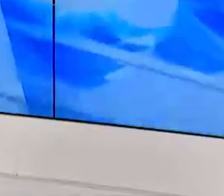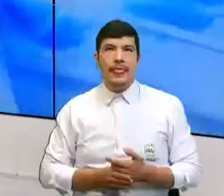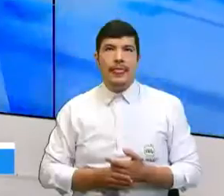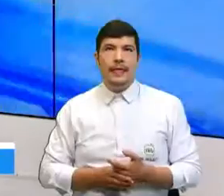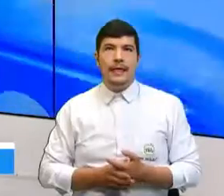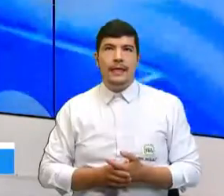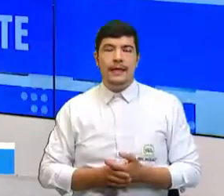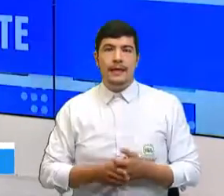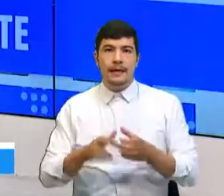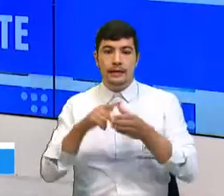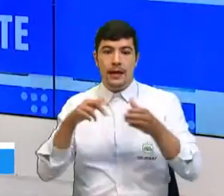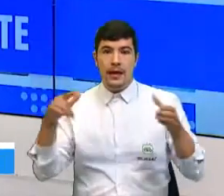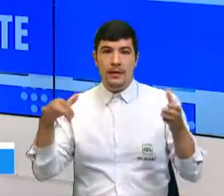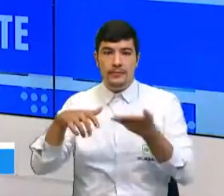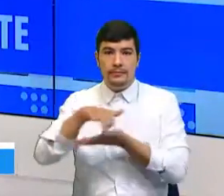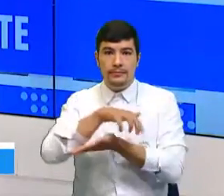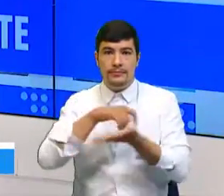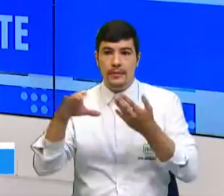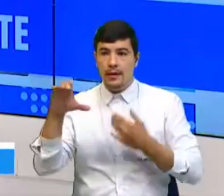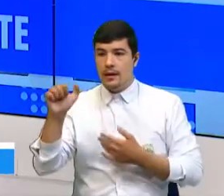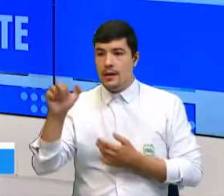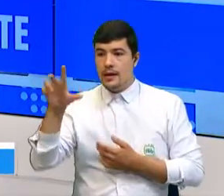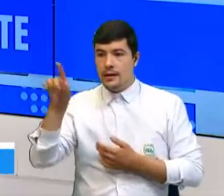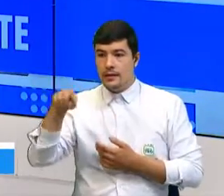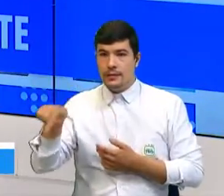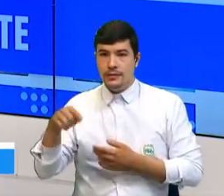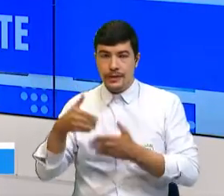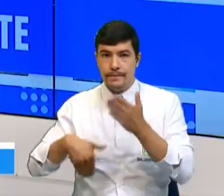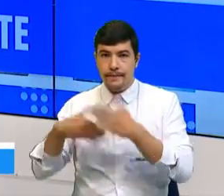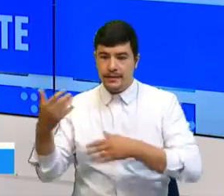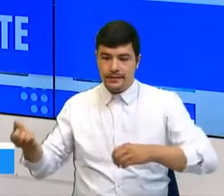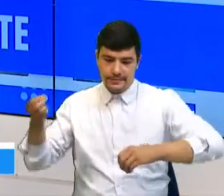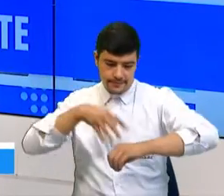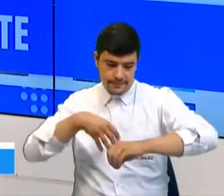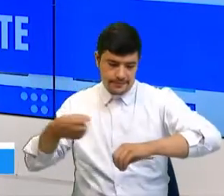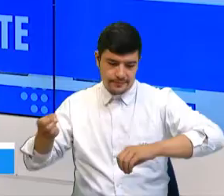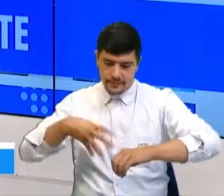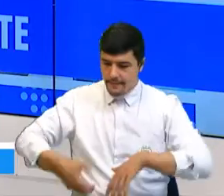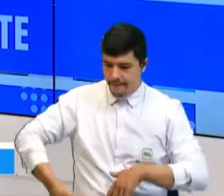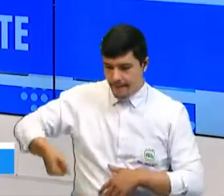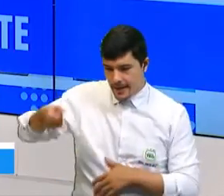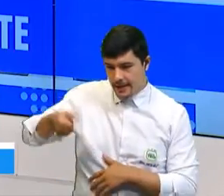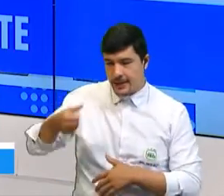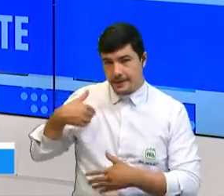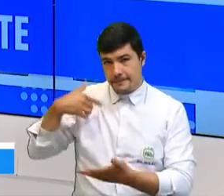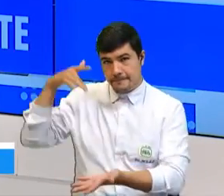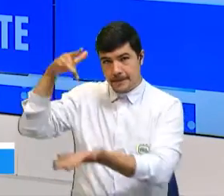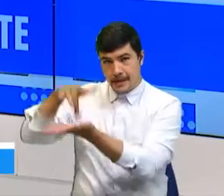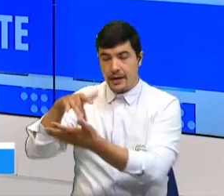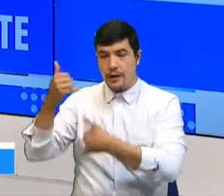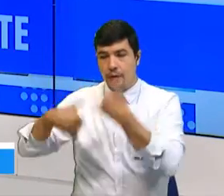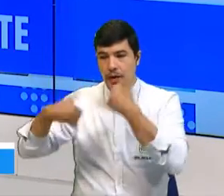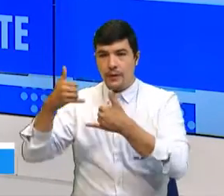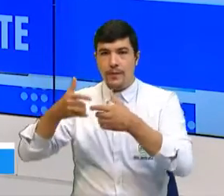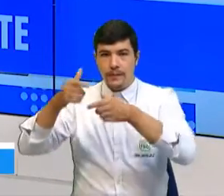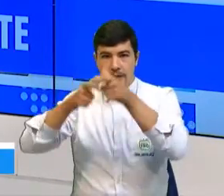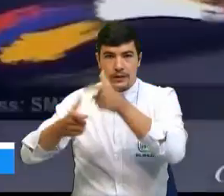Y el nadador santandereano Carlos Daniel Serrano empieza ya a empacar sus sueños en la maleta que le llevará a los Juegos Paralímpicos de Tokio 2020.